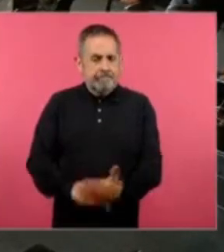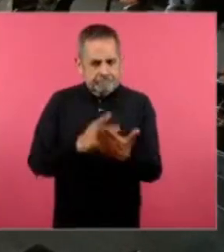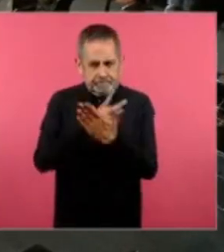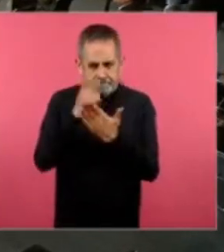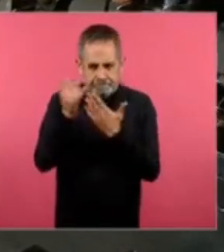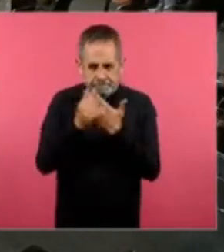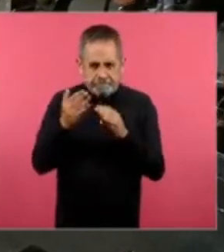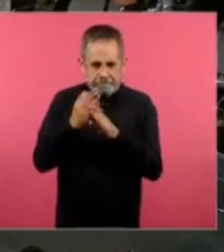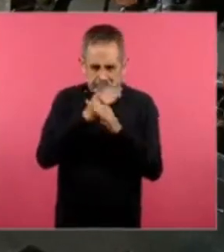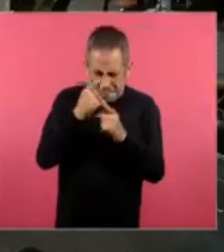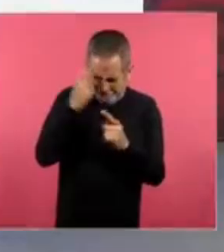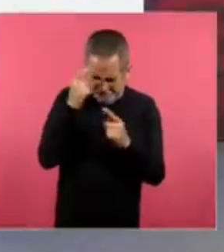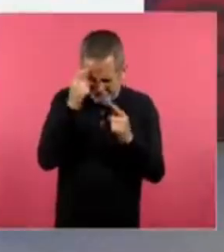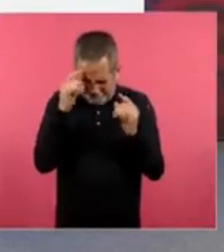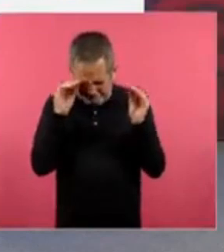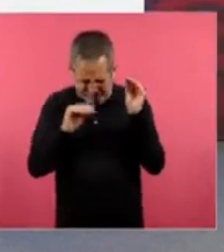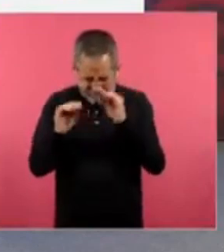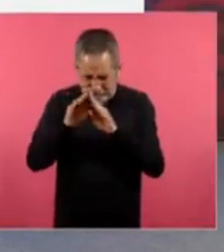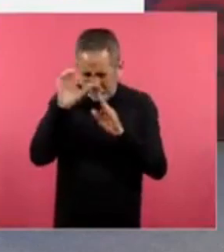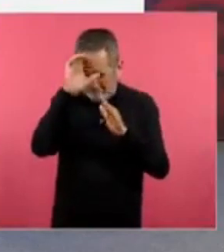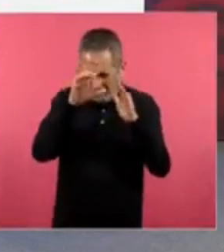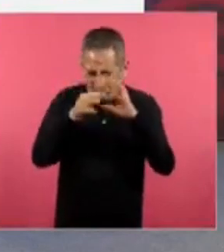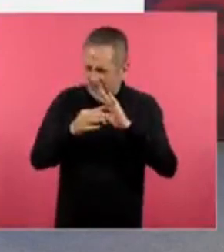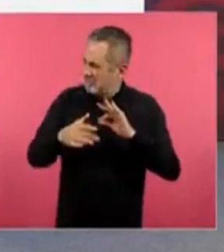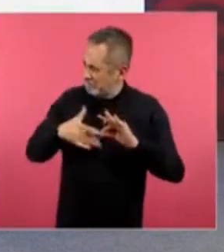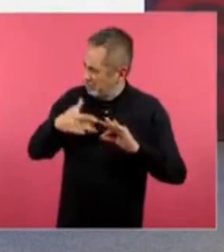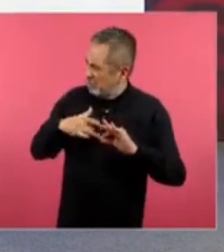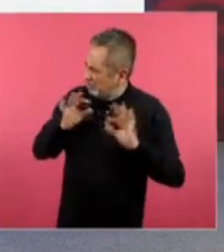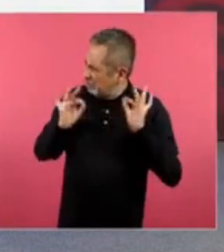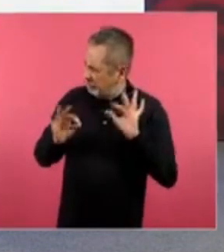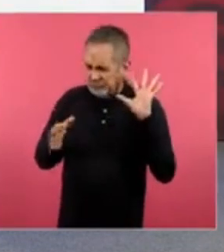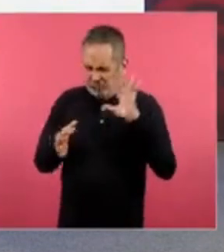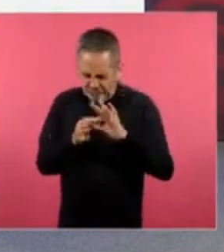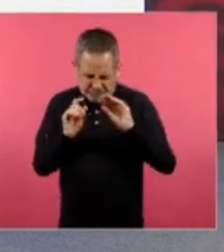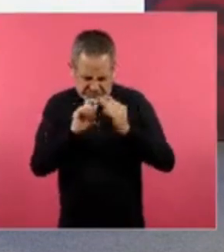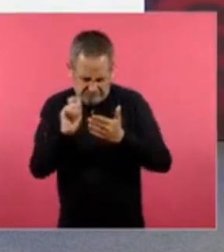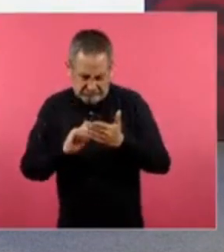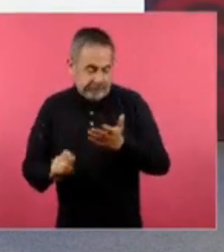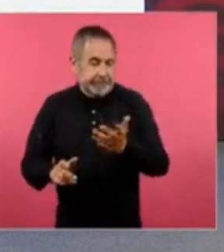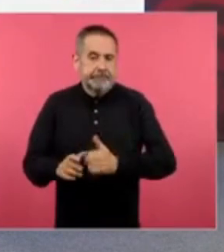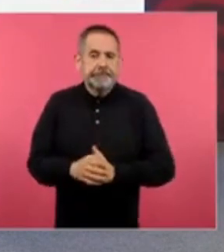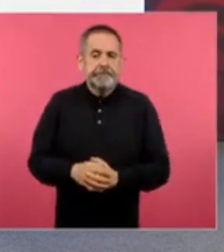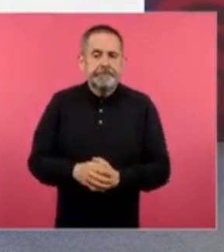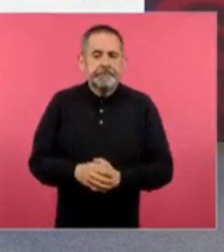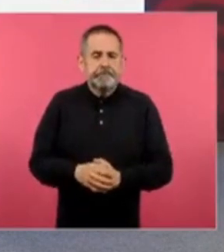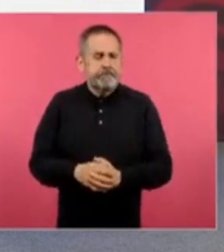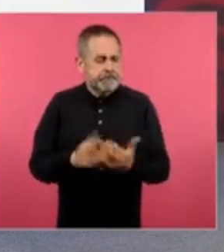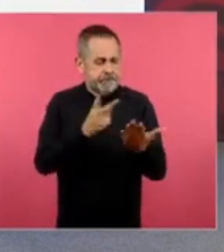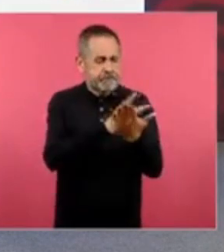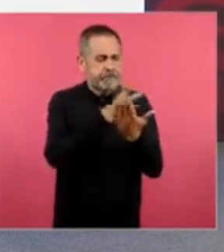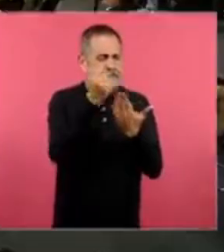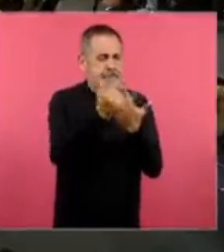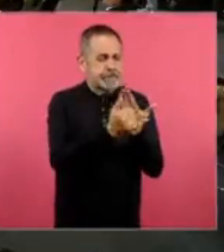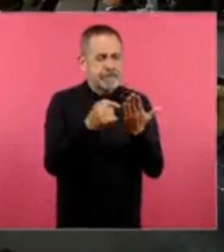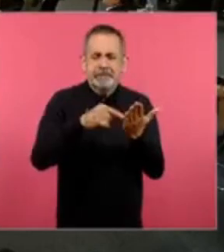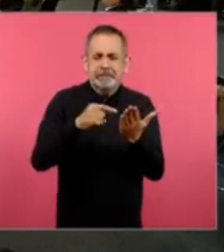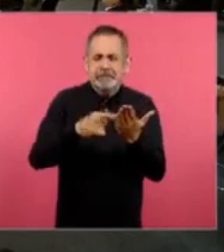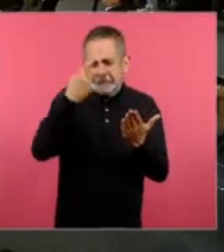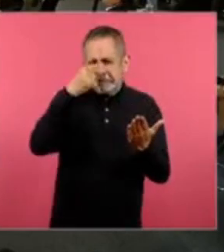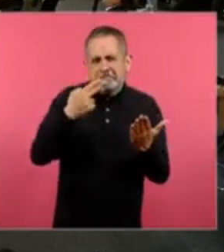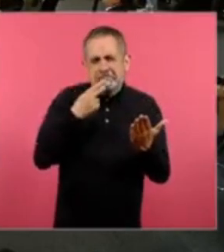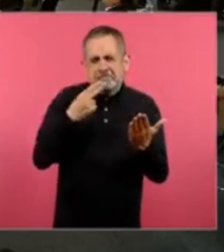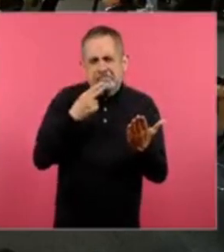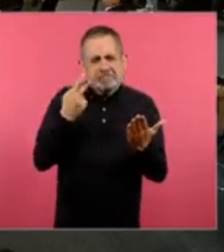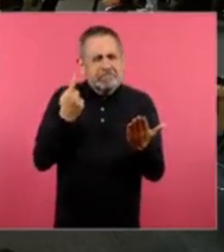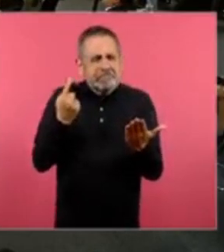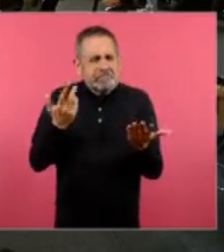se puede, ahorita vamos a analizar con mis compañeros. ¿Cuál es el propósito de trabajar por proyectos?